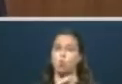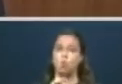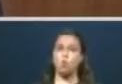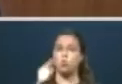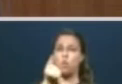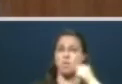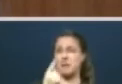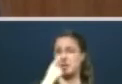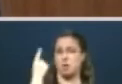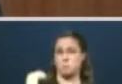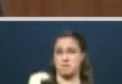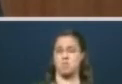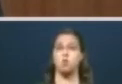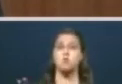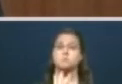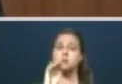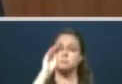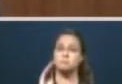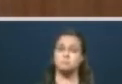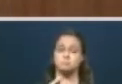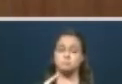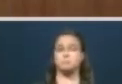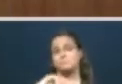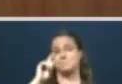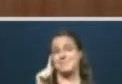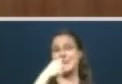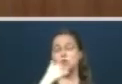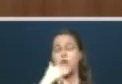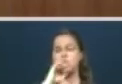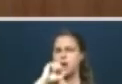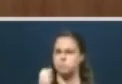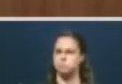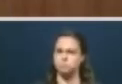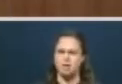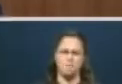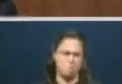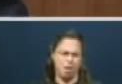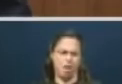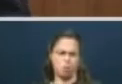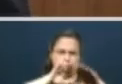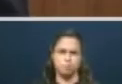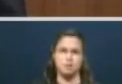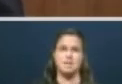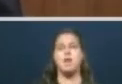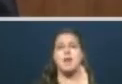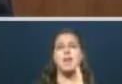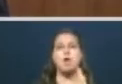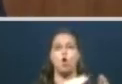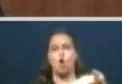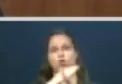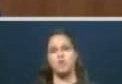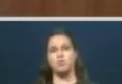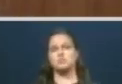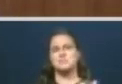general del año pasado y culminó con la aprobación con amplísima mayoría de esta cámara de la ley de ordenación servicios de gobierno del